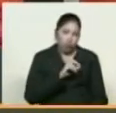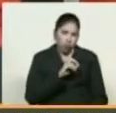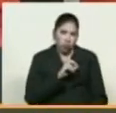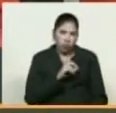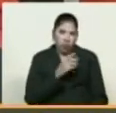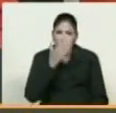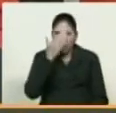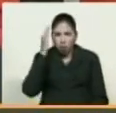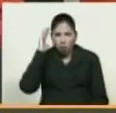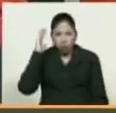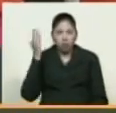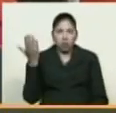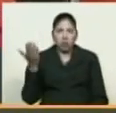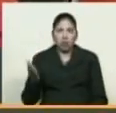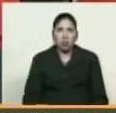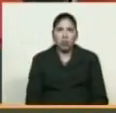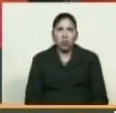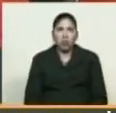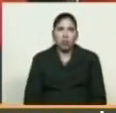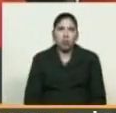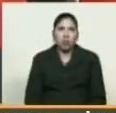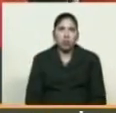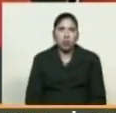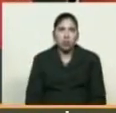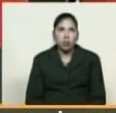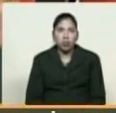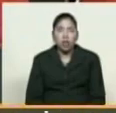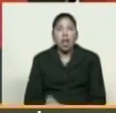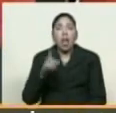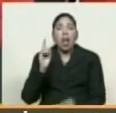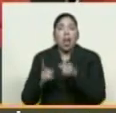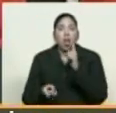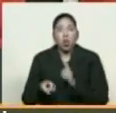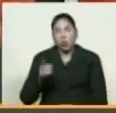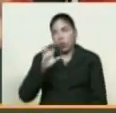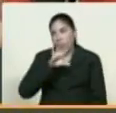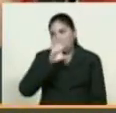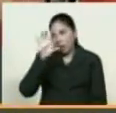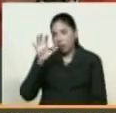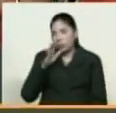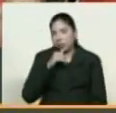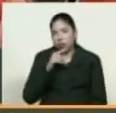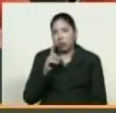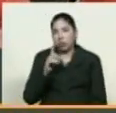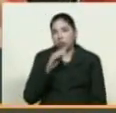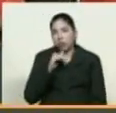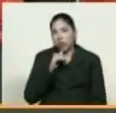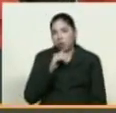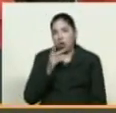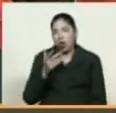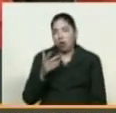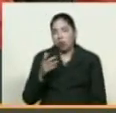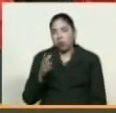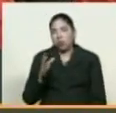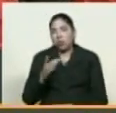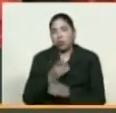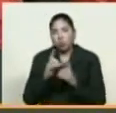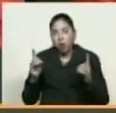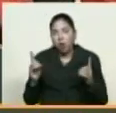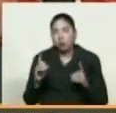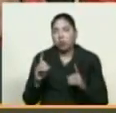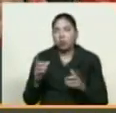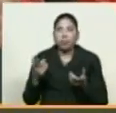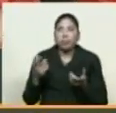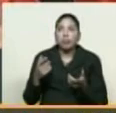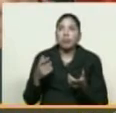Es la hipocresía de una diplomacia de algunos países que no tiene nada que ver con diplomacia, sino con órdenes que da el imperialismo norteamericano.